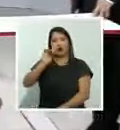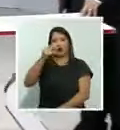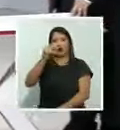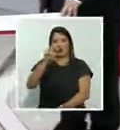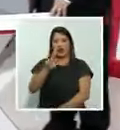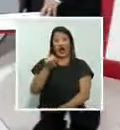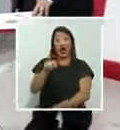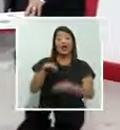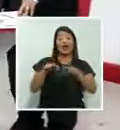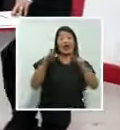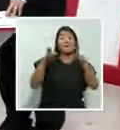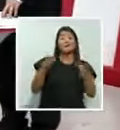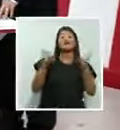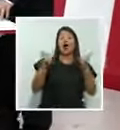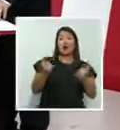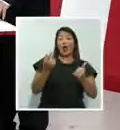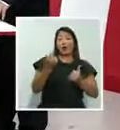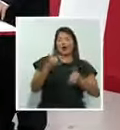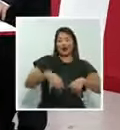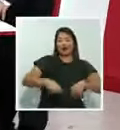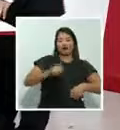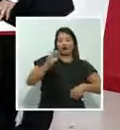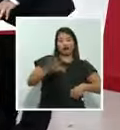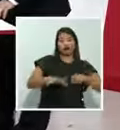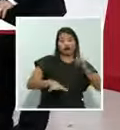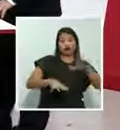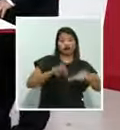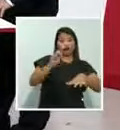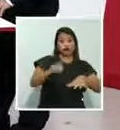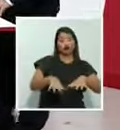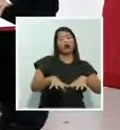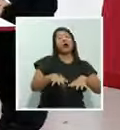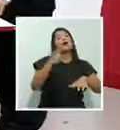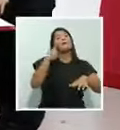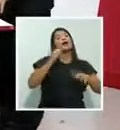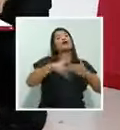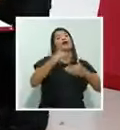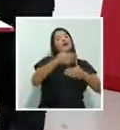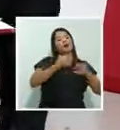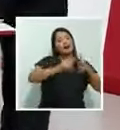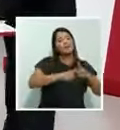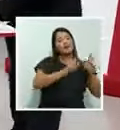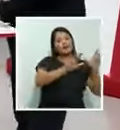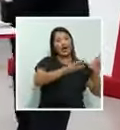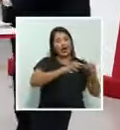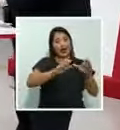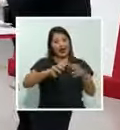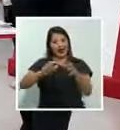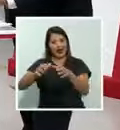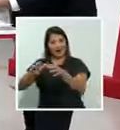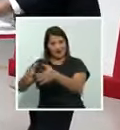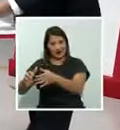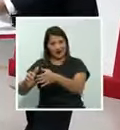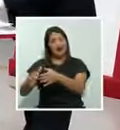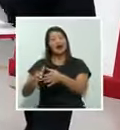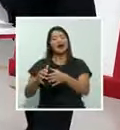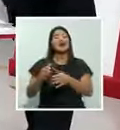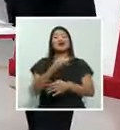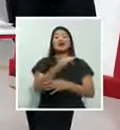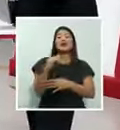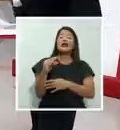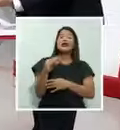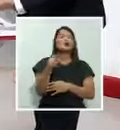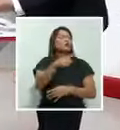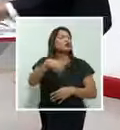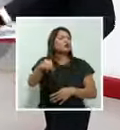en este momento lo que vamos a hacer es empezar a poner los billetes, ponga los billetes ahí encima para que don Erga los pueda empezar a separar por denominación. ¿Y qué